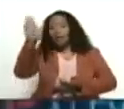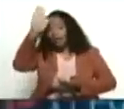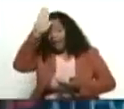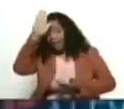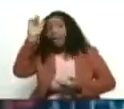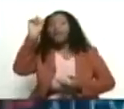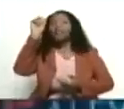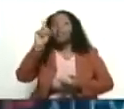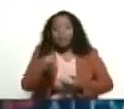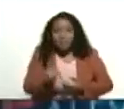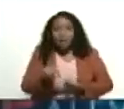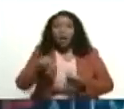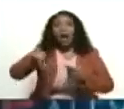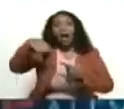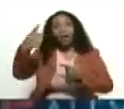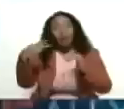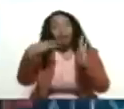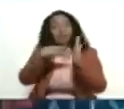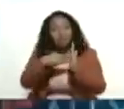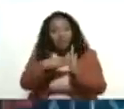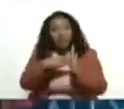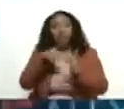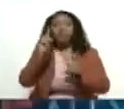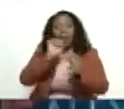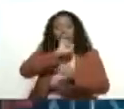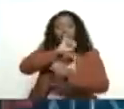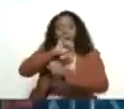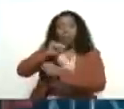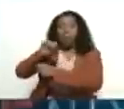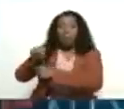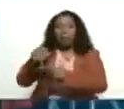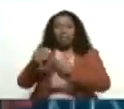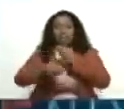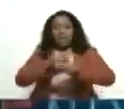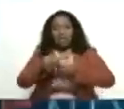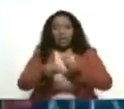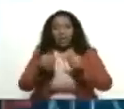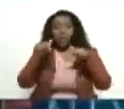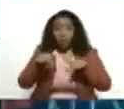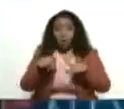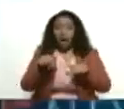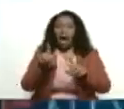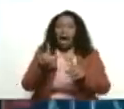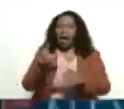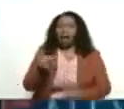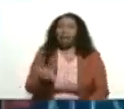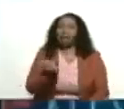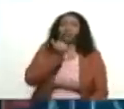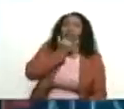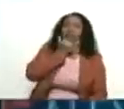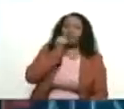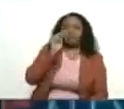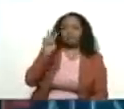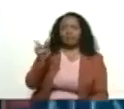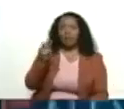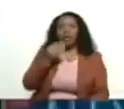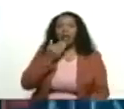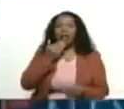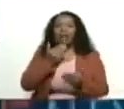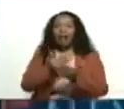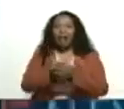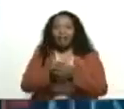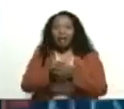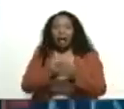que de ser uno de los países más prósperos del mundo, hoy sí es un Estado fallido, gracias a la agresión de